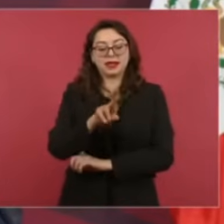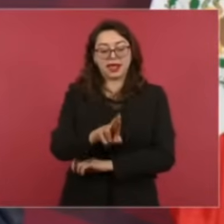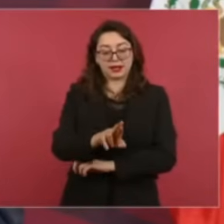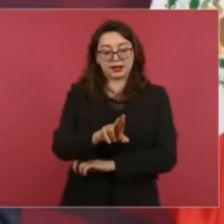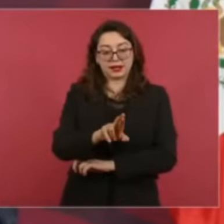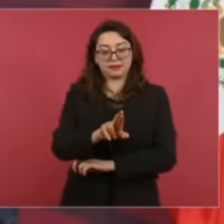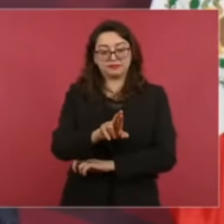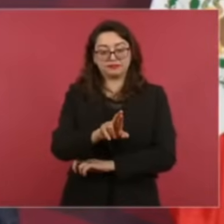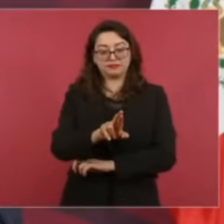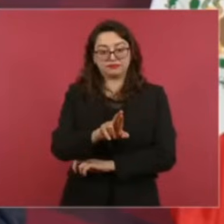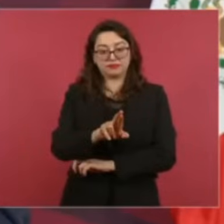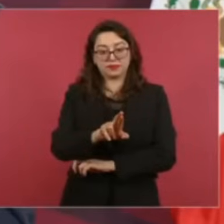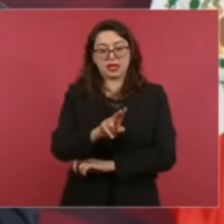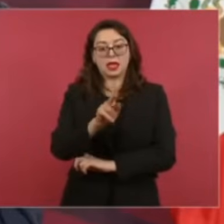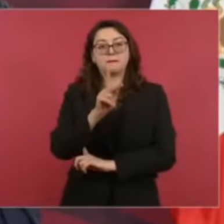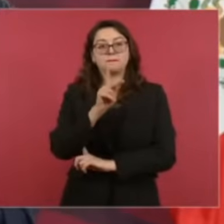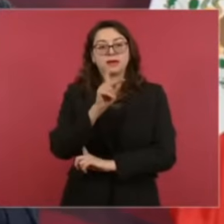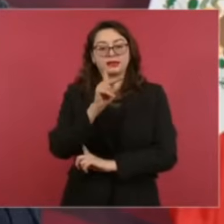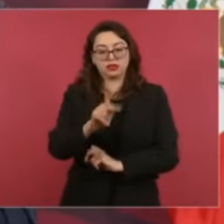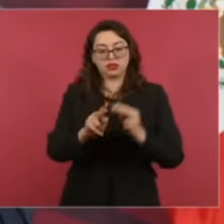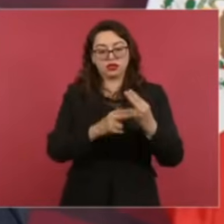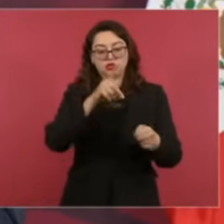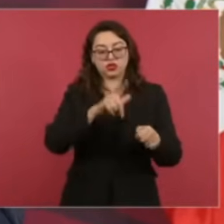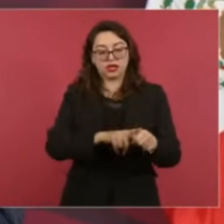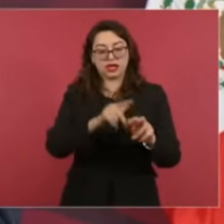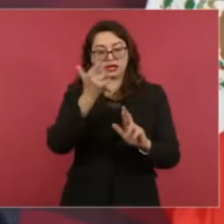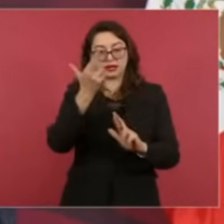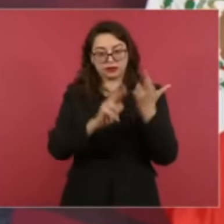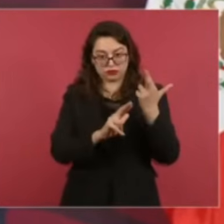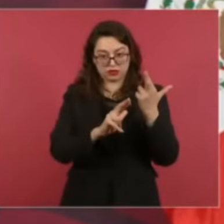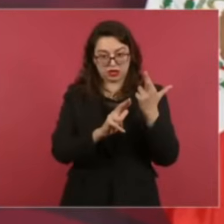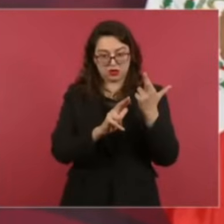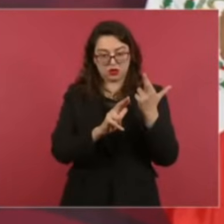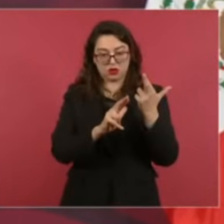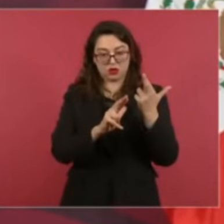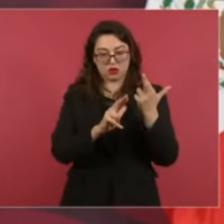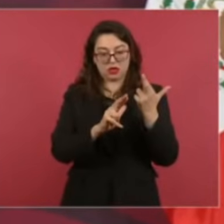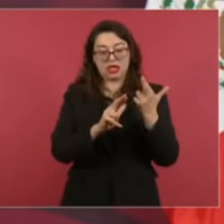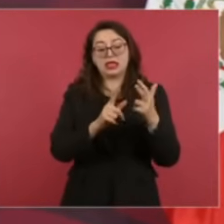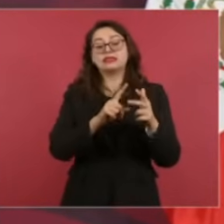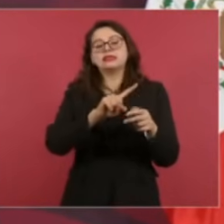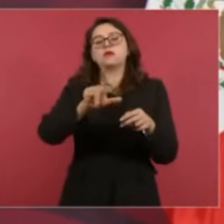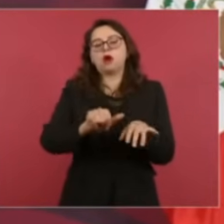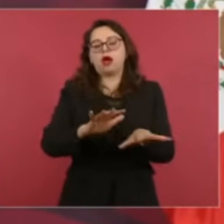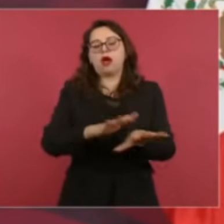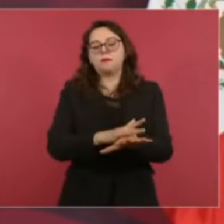Partido Nacional Revolucionario, es el origen del PRI.